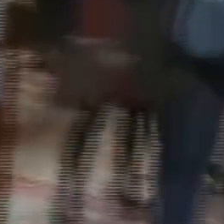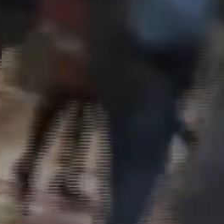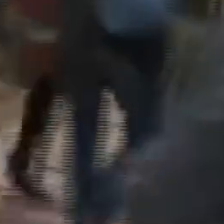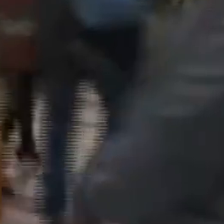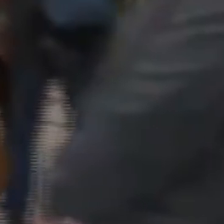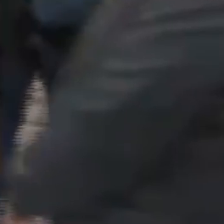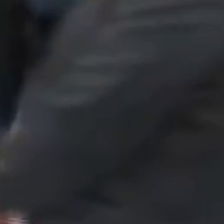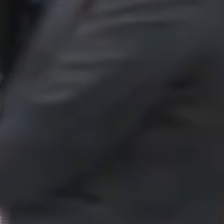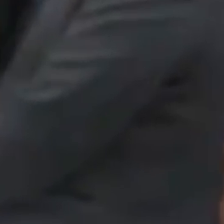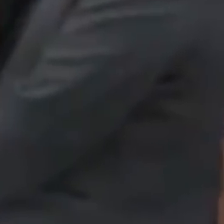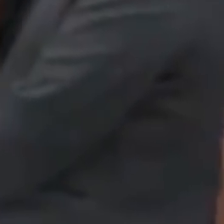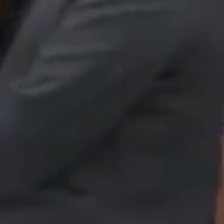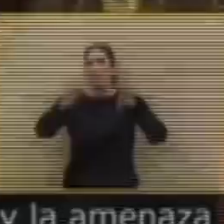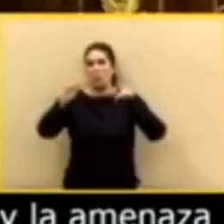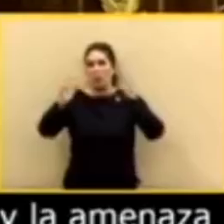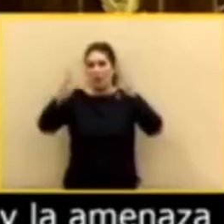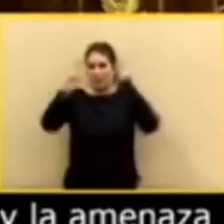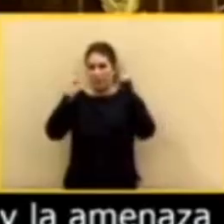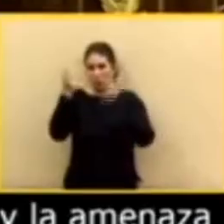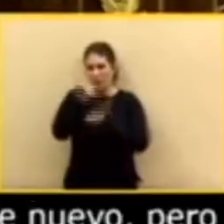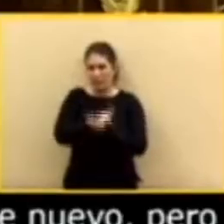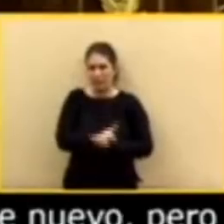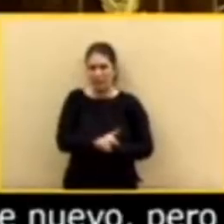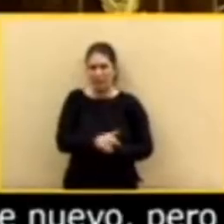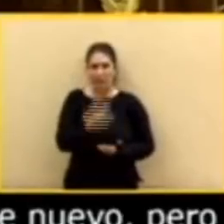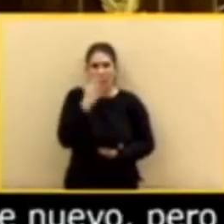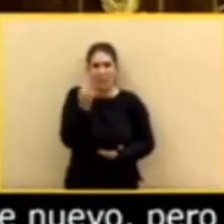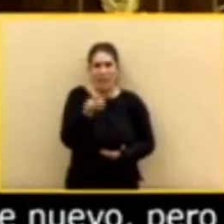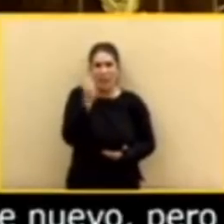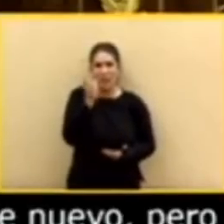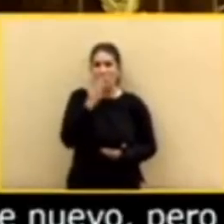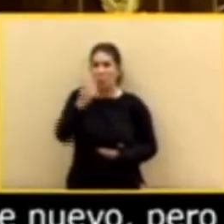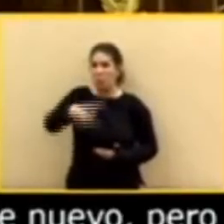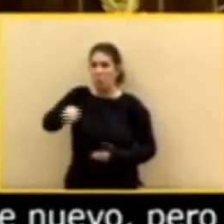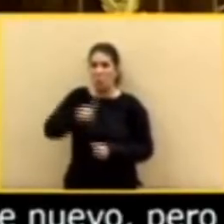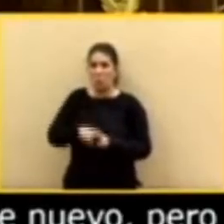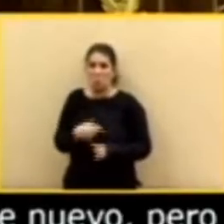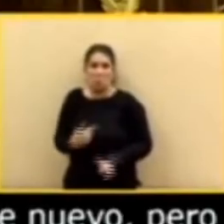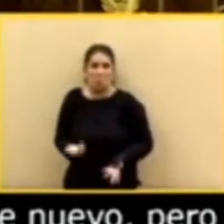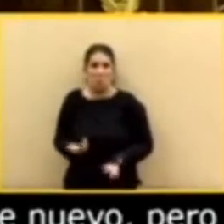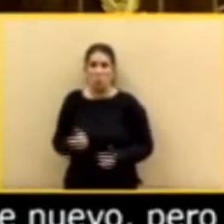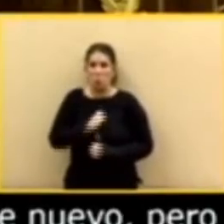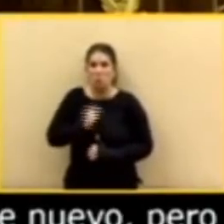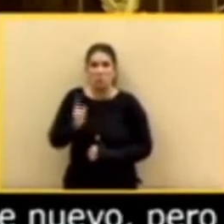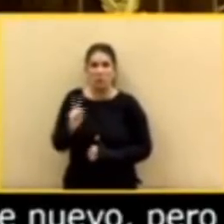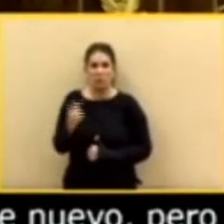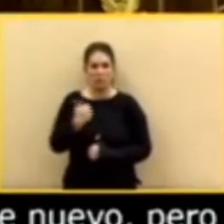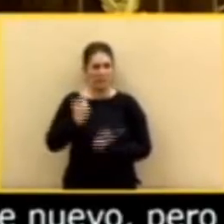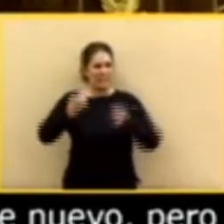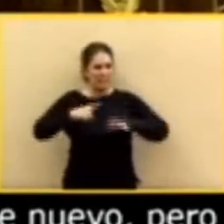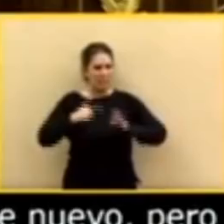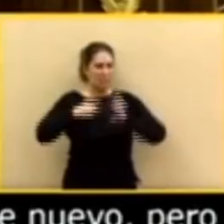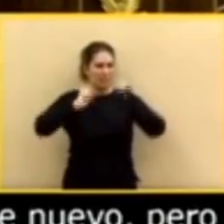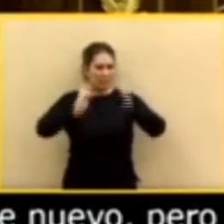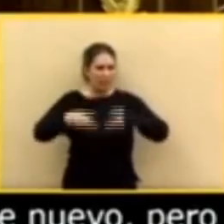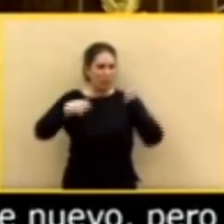es, ¿por qué el líder de un partido, de forma deliberada y pública,